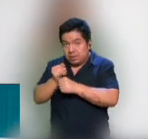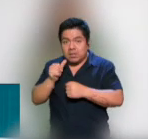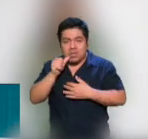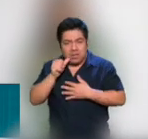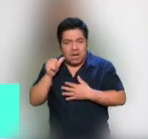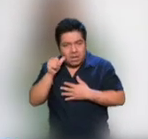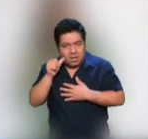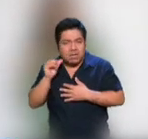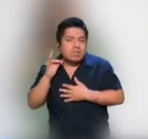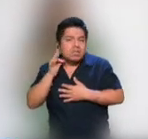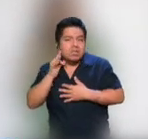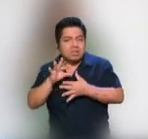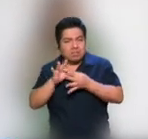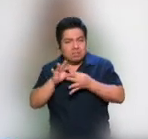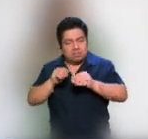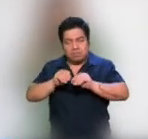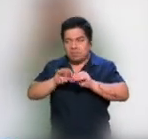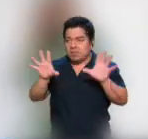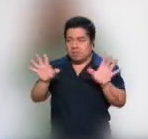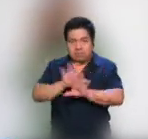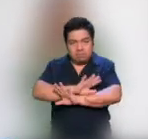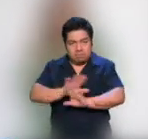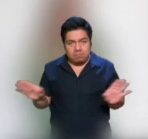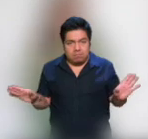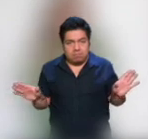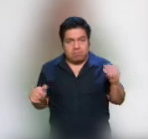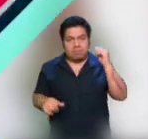ayer muy claro.